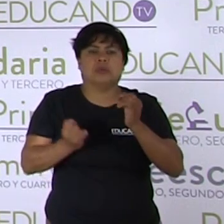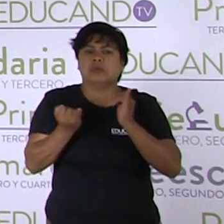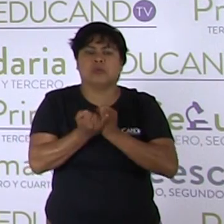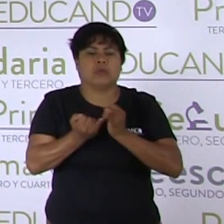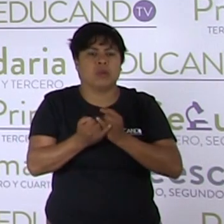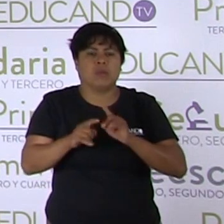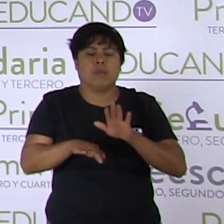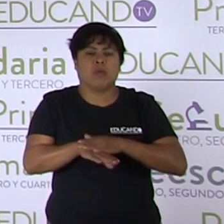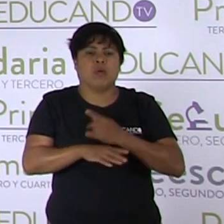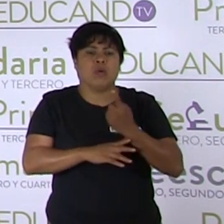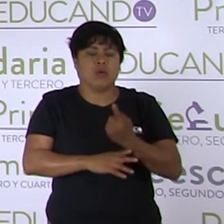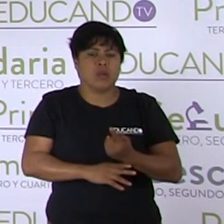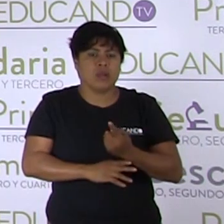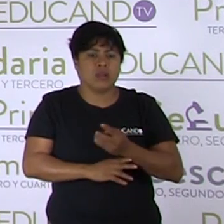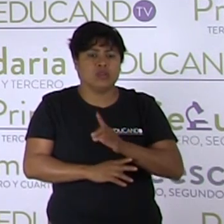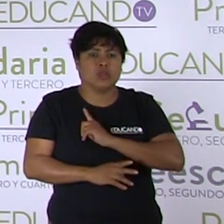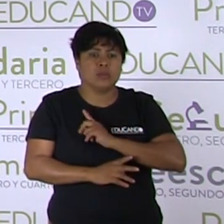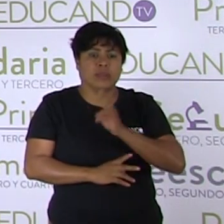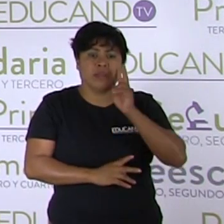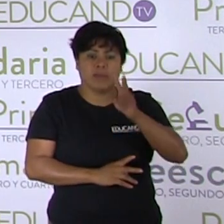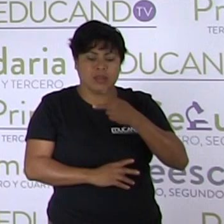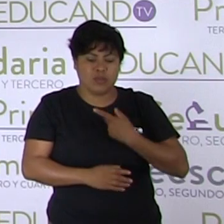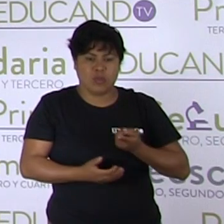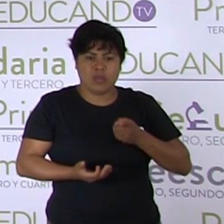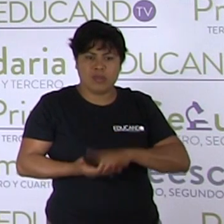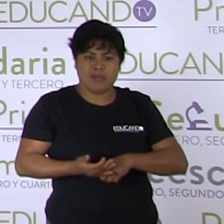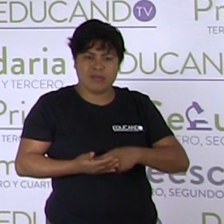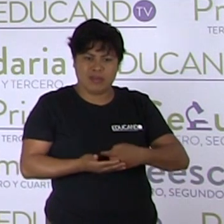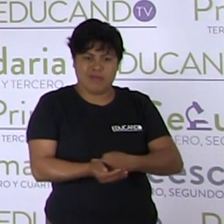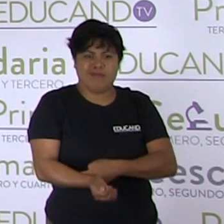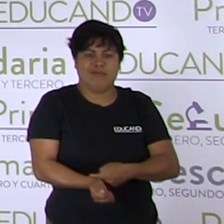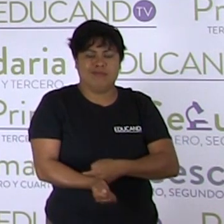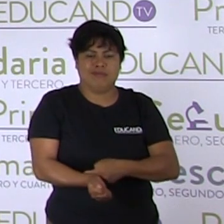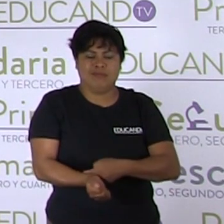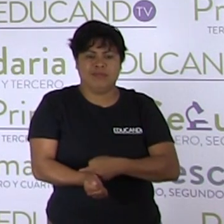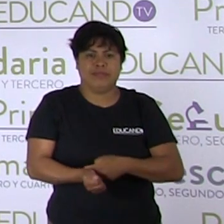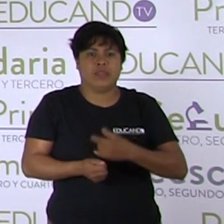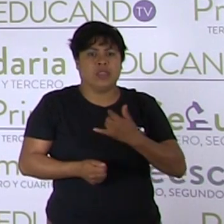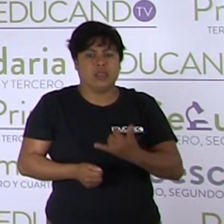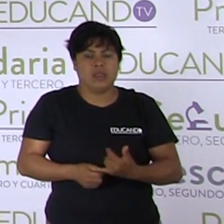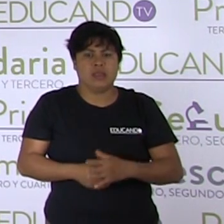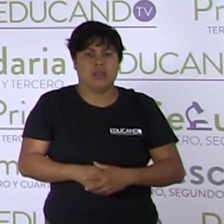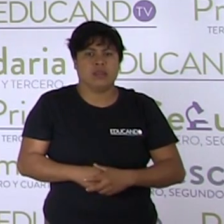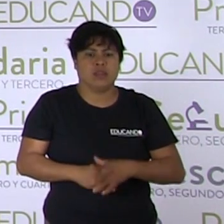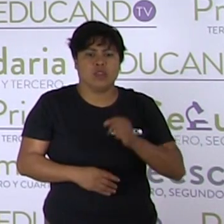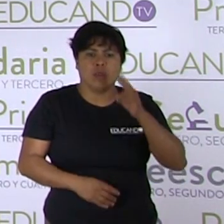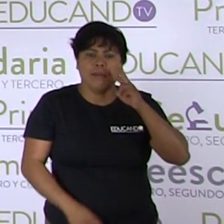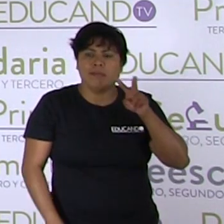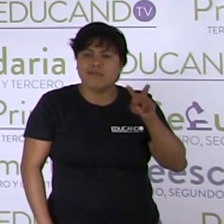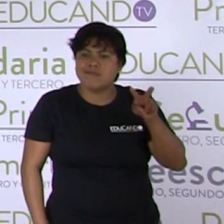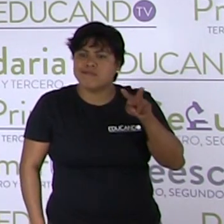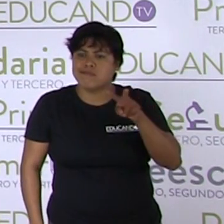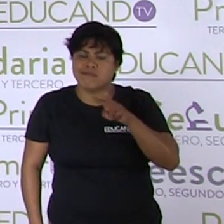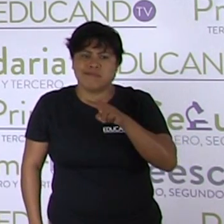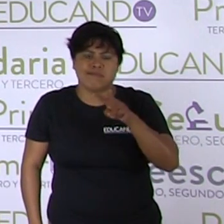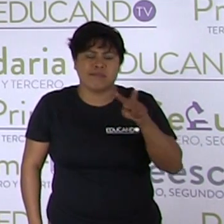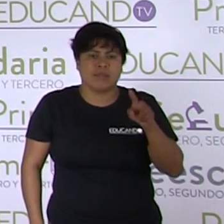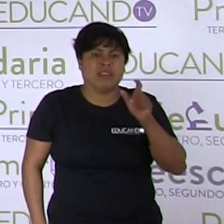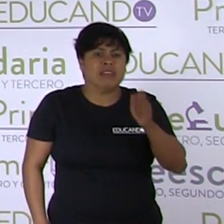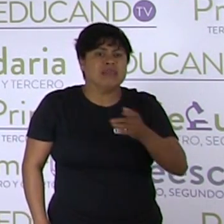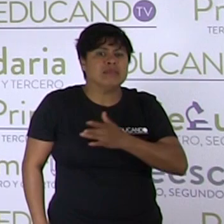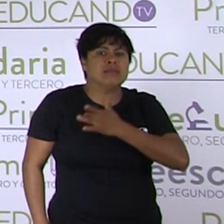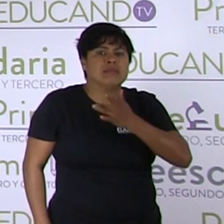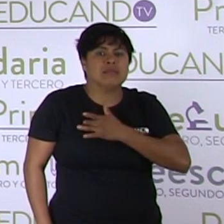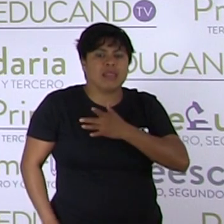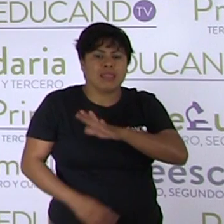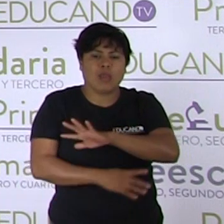porque solamente lo ve hacia el interior y no visualiza qué se siente estar